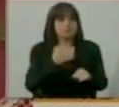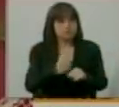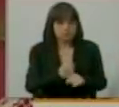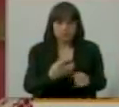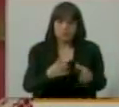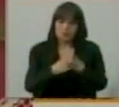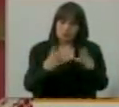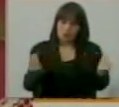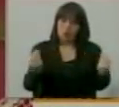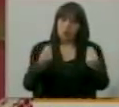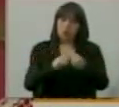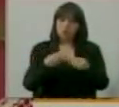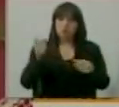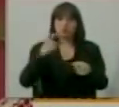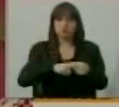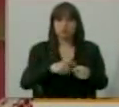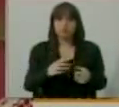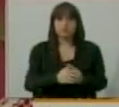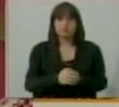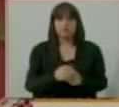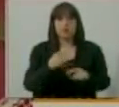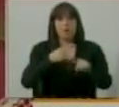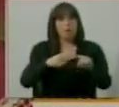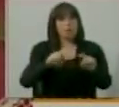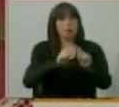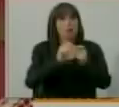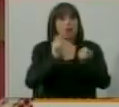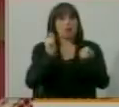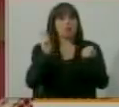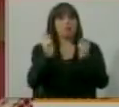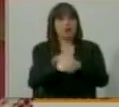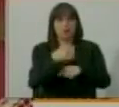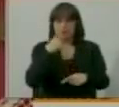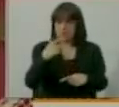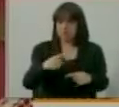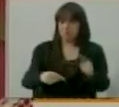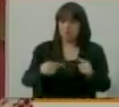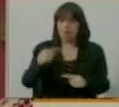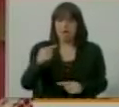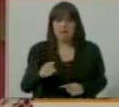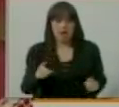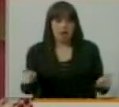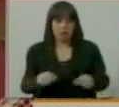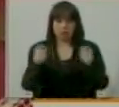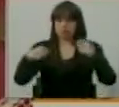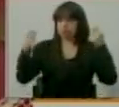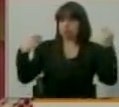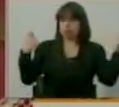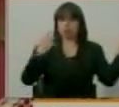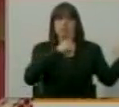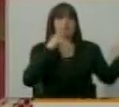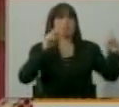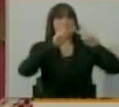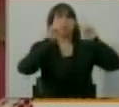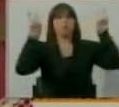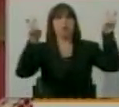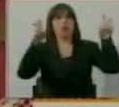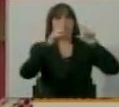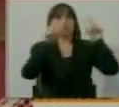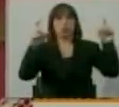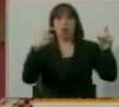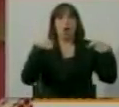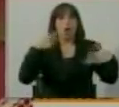trabajadoras. Pero cambiará totalmente y me ponen a mí de titular mañana en el Nacional. Muchacho, yo no